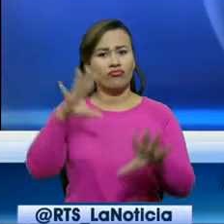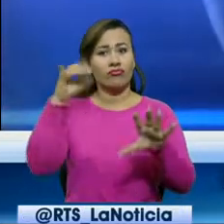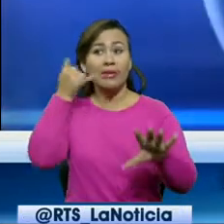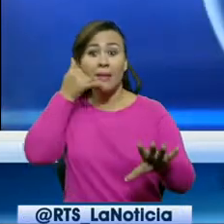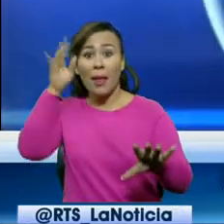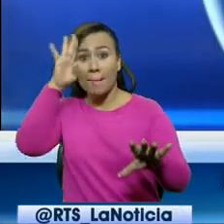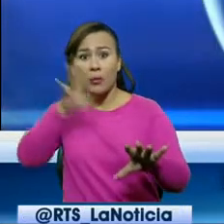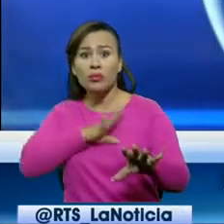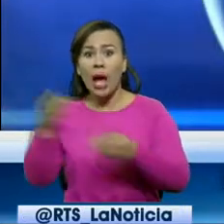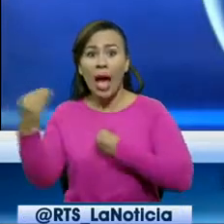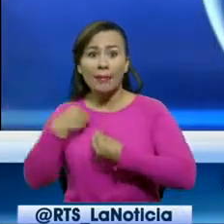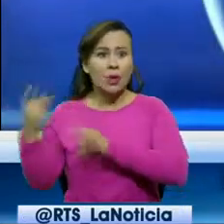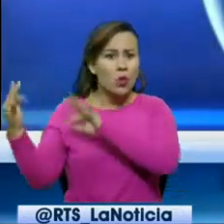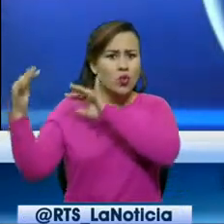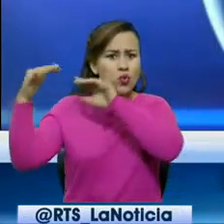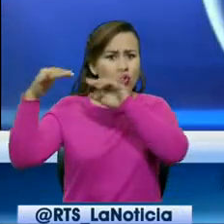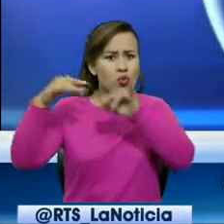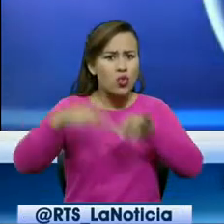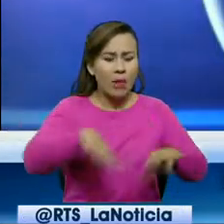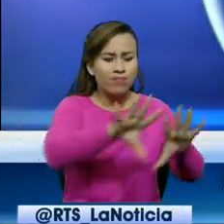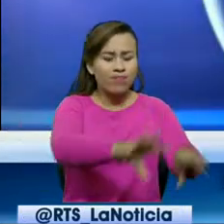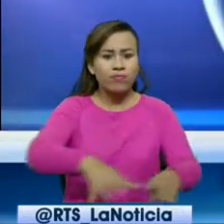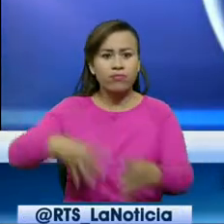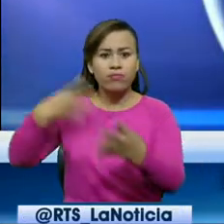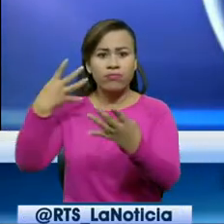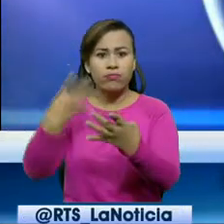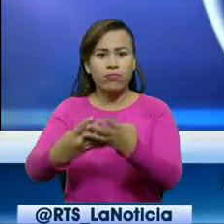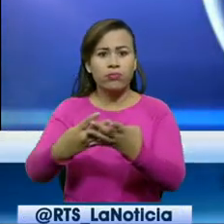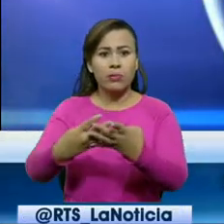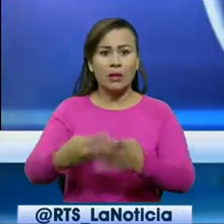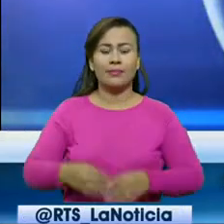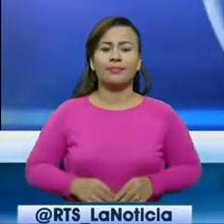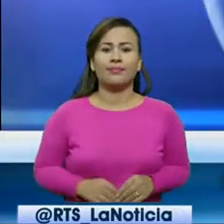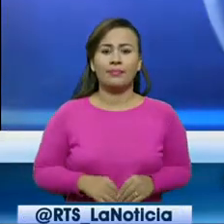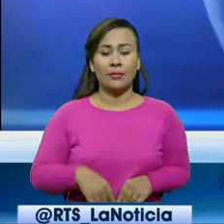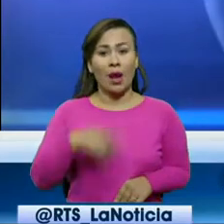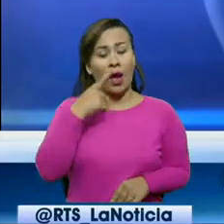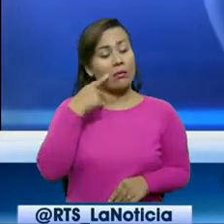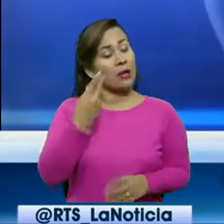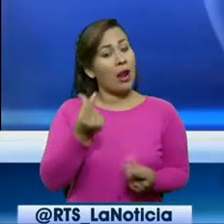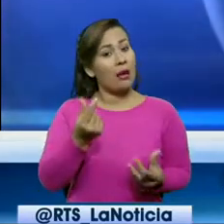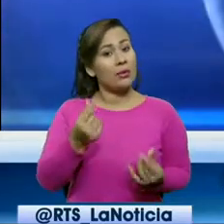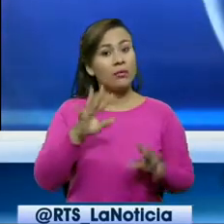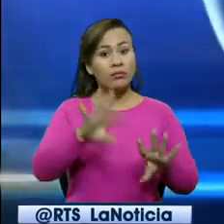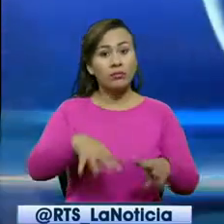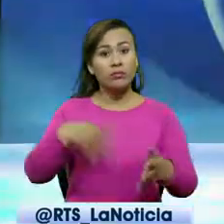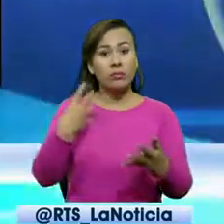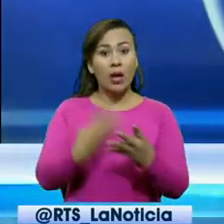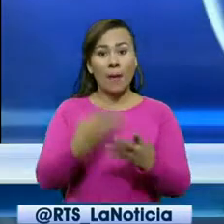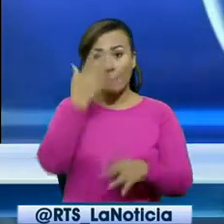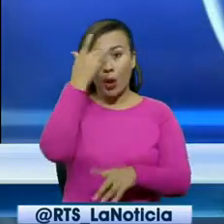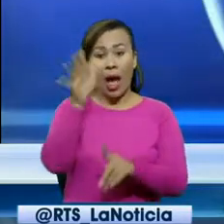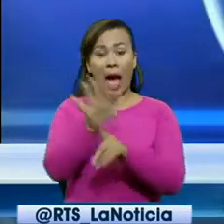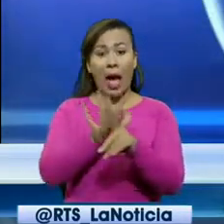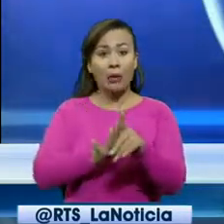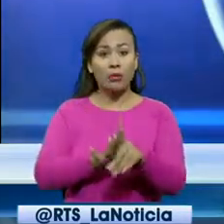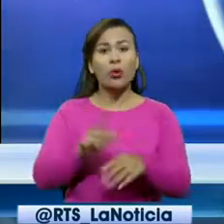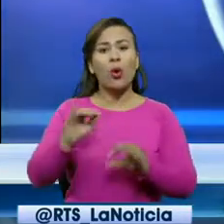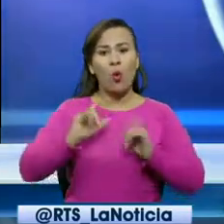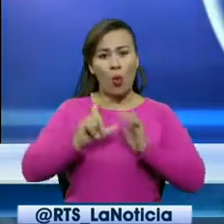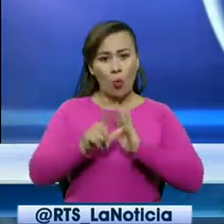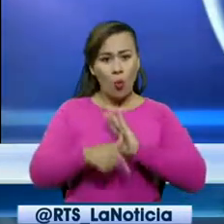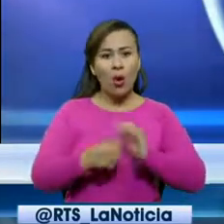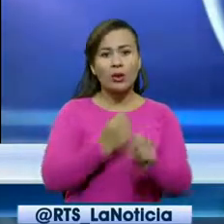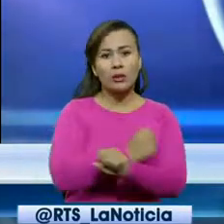alertados, inmediatamente actuamos. Se llegó al centro comercial y se procedió a la atención de esta persona y luego se puso buen recaudo a la